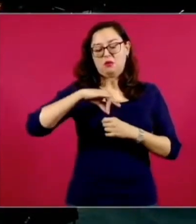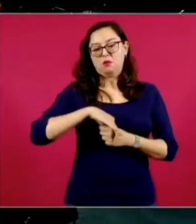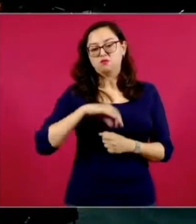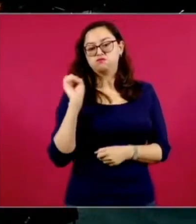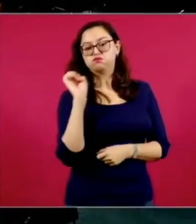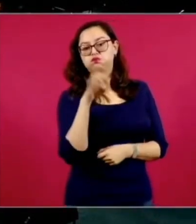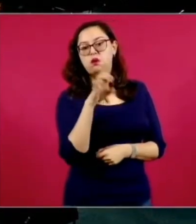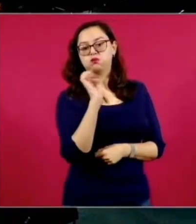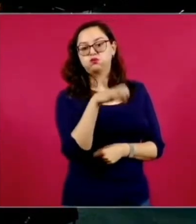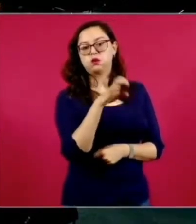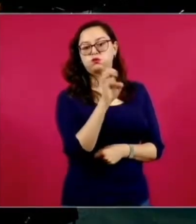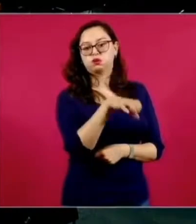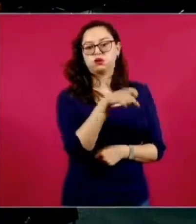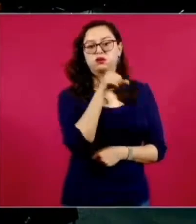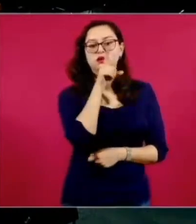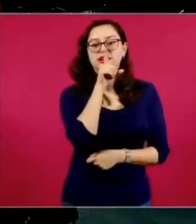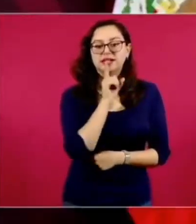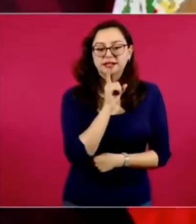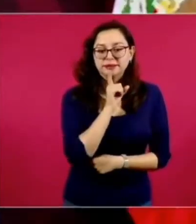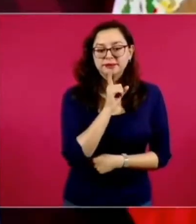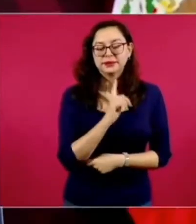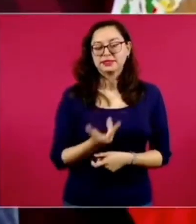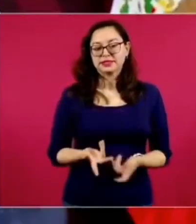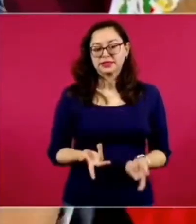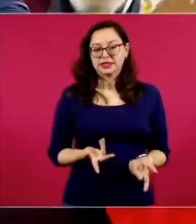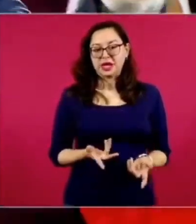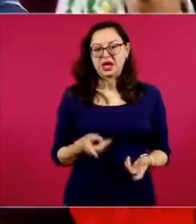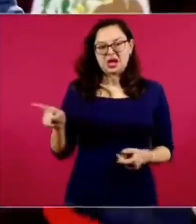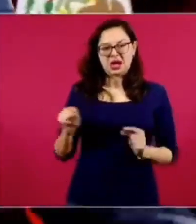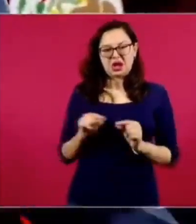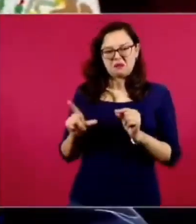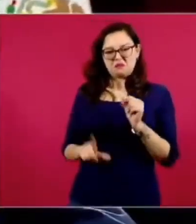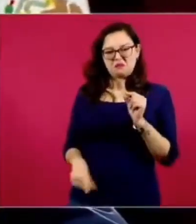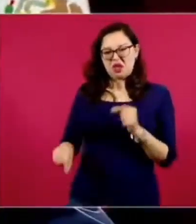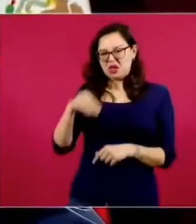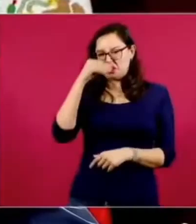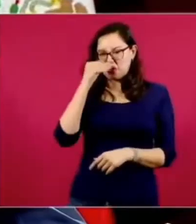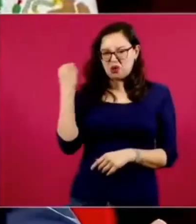con mentiras y echándole la culpa